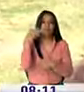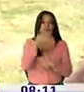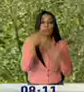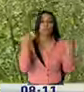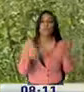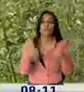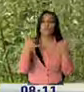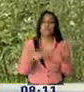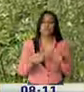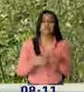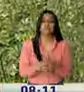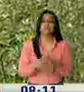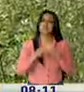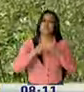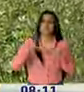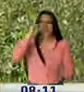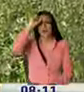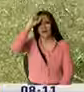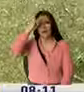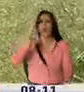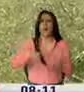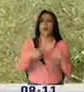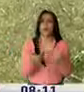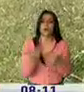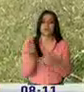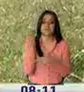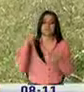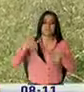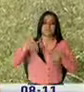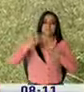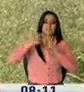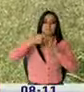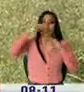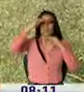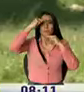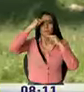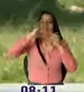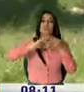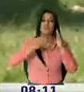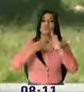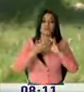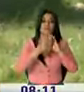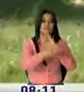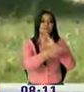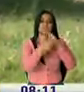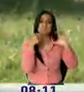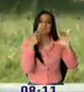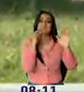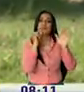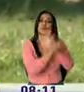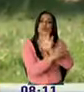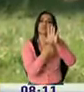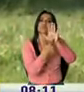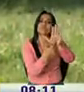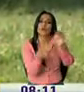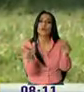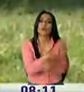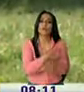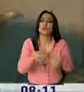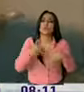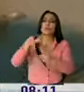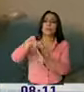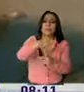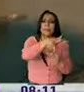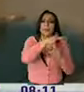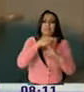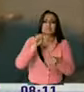Pero recordemos, hace pocos días, este, su primer noticiero de la comunidad, realizó un reportaje completo sobre el mal estado en el que se